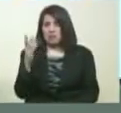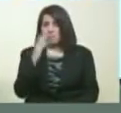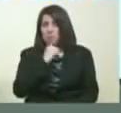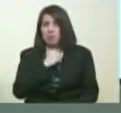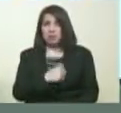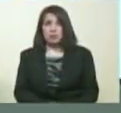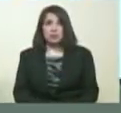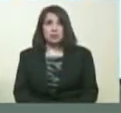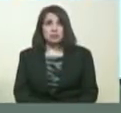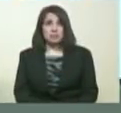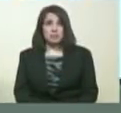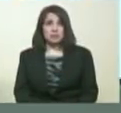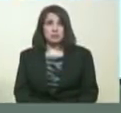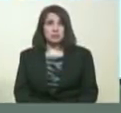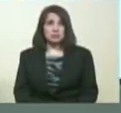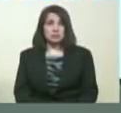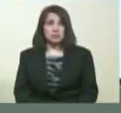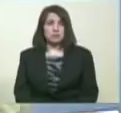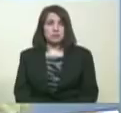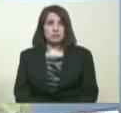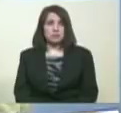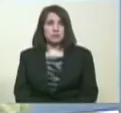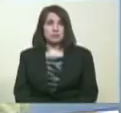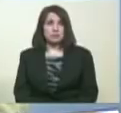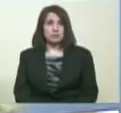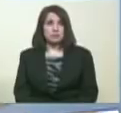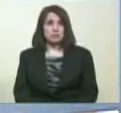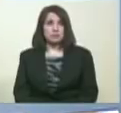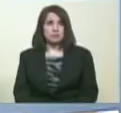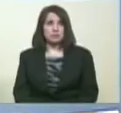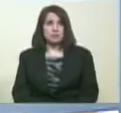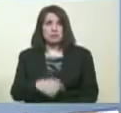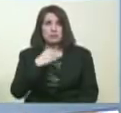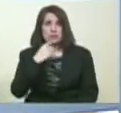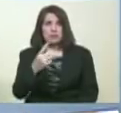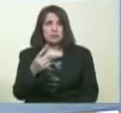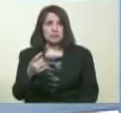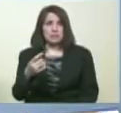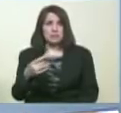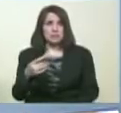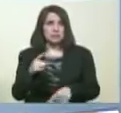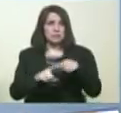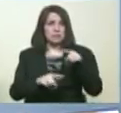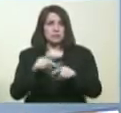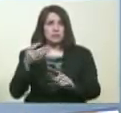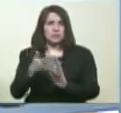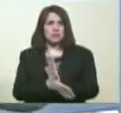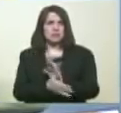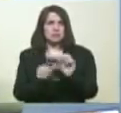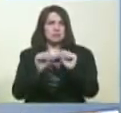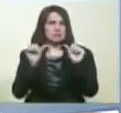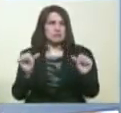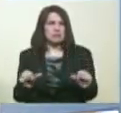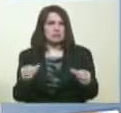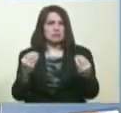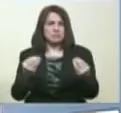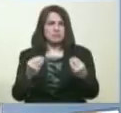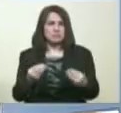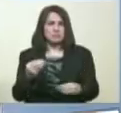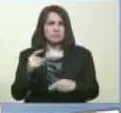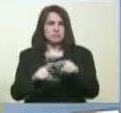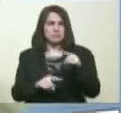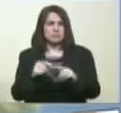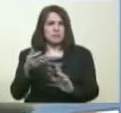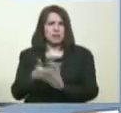Ahora, como ya hemos avanzado en el sistema, que es lo más difícil, el sistema de yo tener